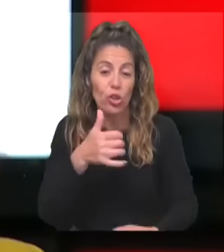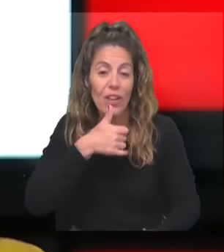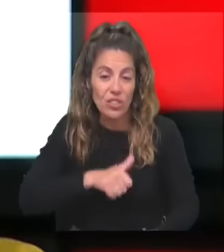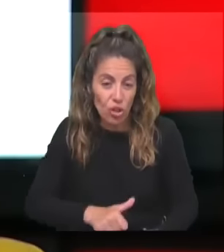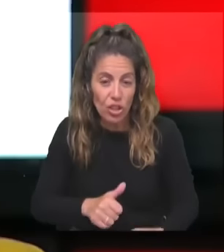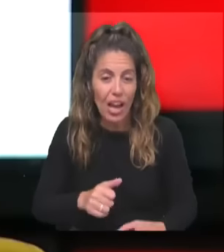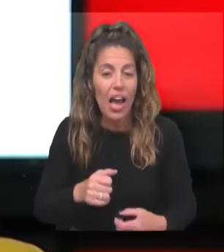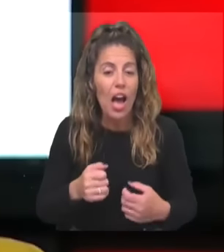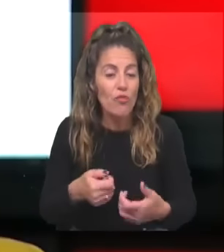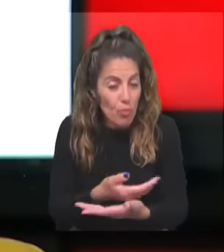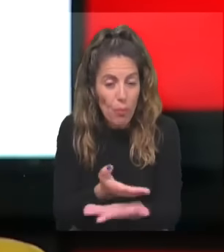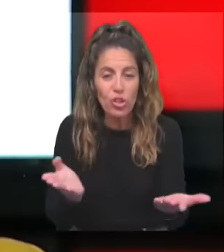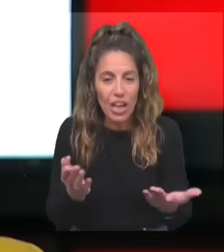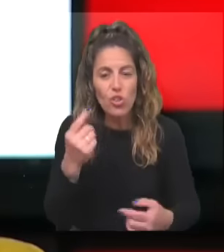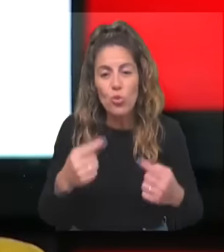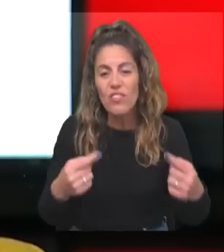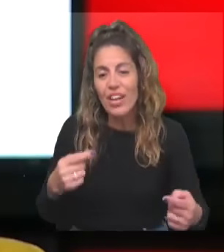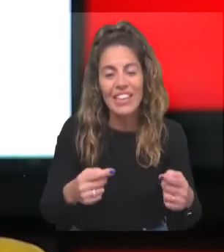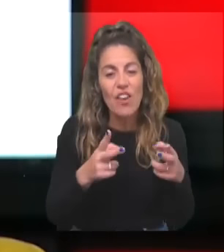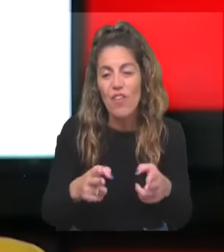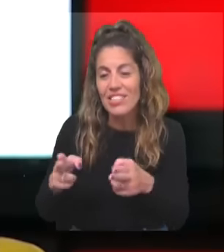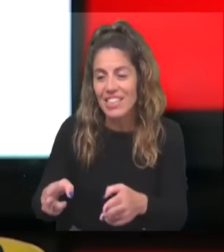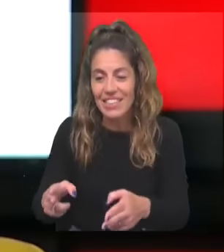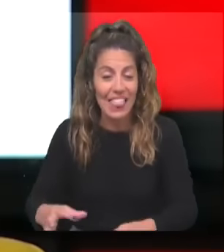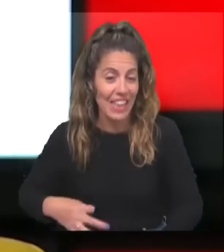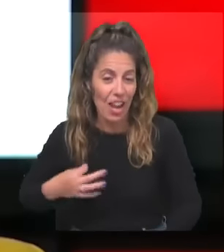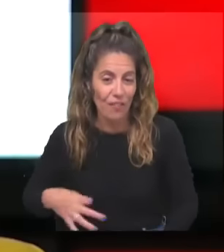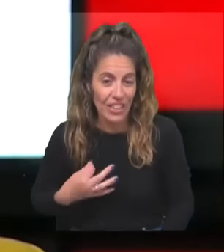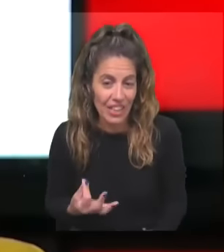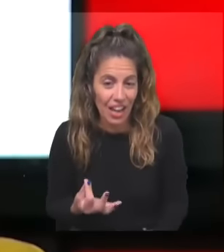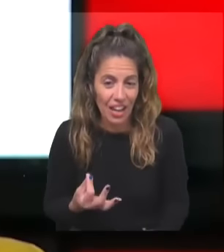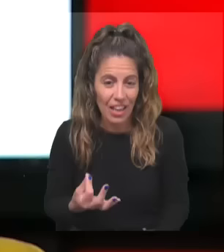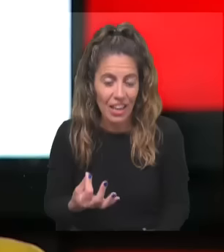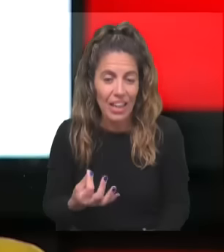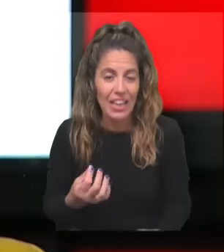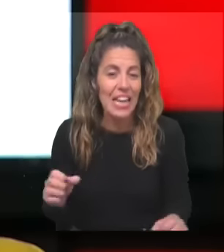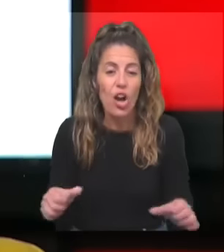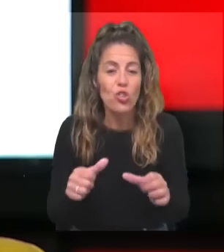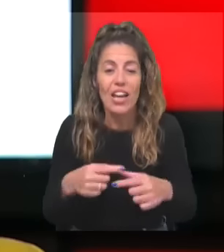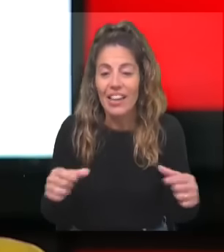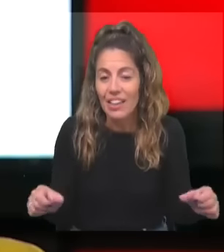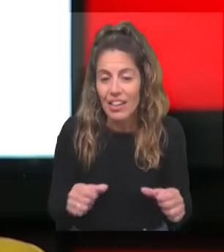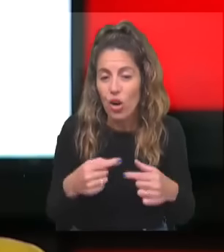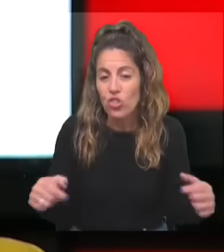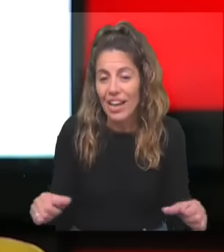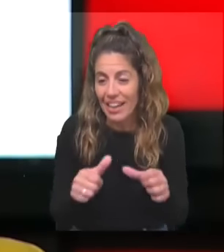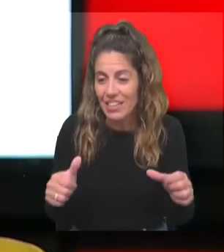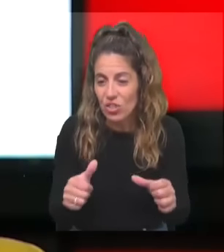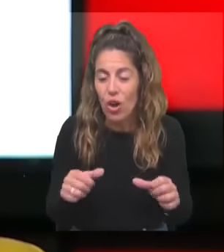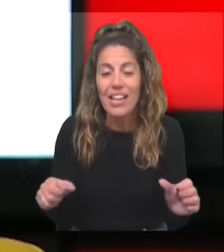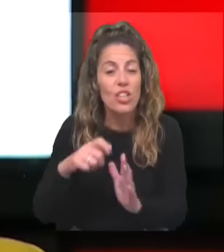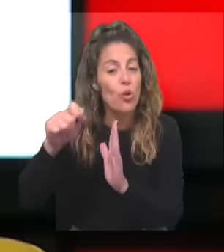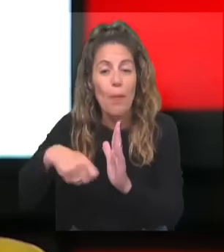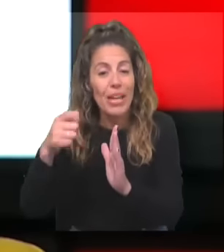esos frentes, esos ámbitos y esos hitos, digamos, ¿no? O lo que entendíamos que era. Y sí, hacer una película es un trabajo